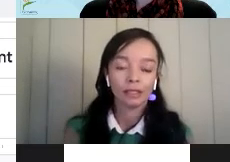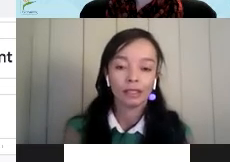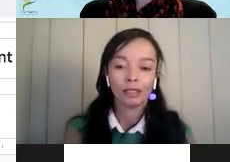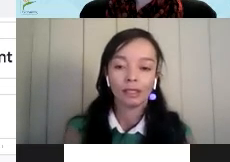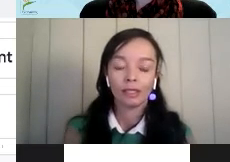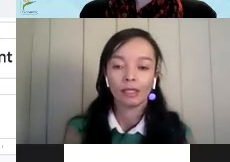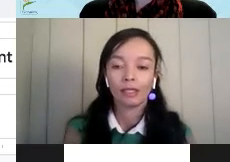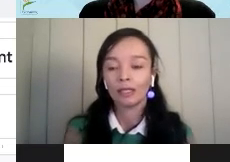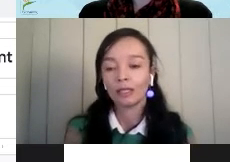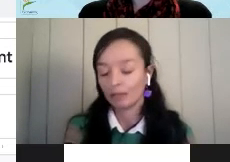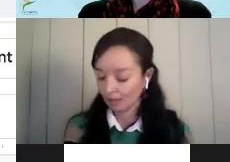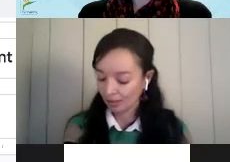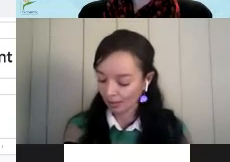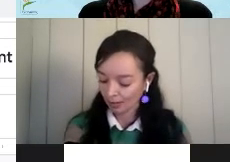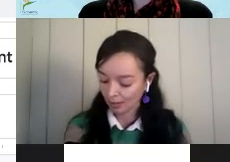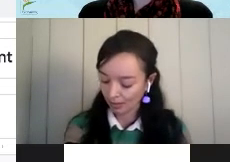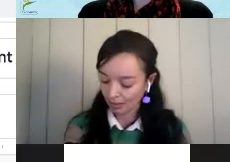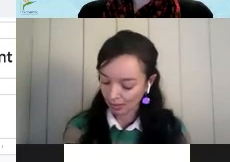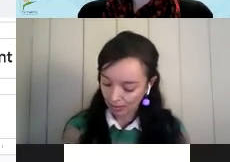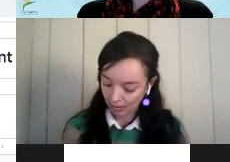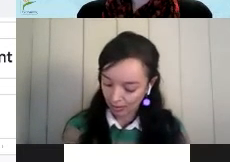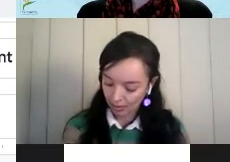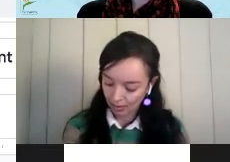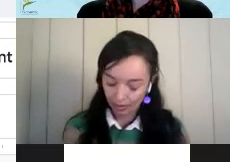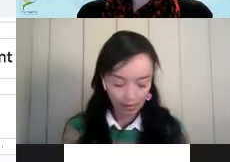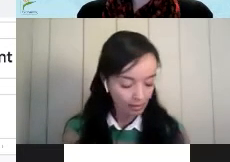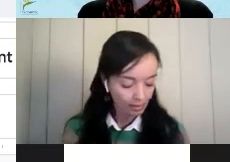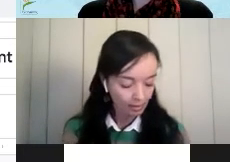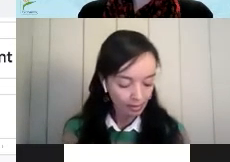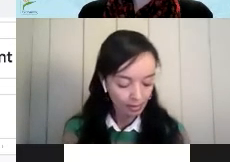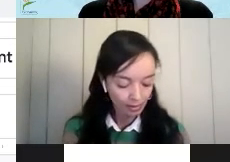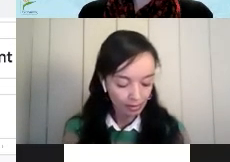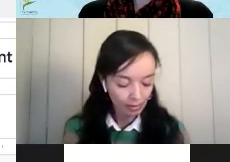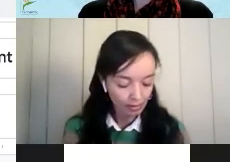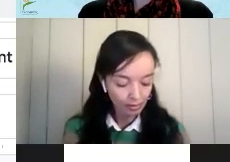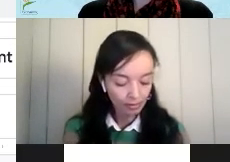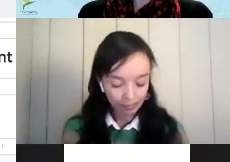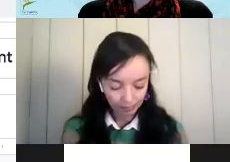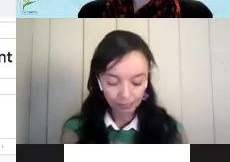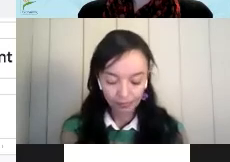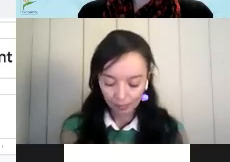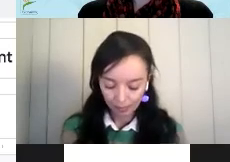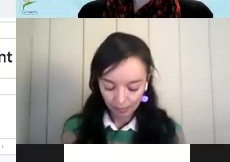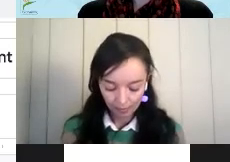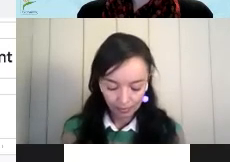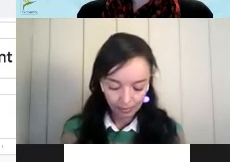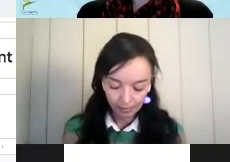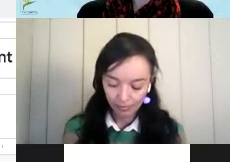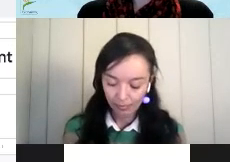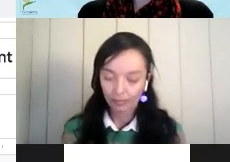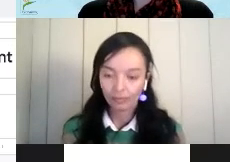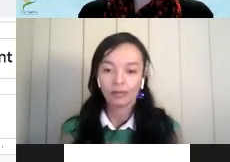Y también tenemos unos eventos ahorita que da mitad de precio para sacar una clase